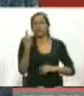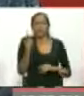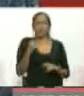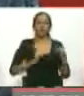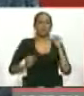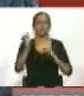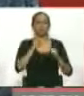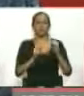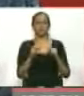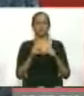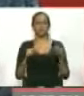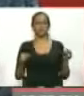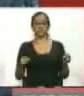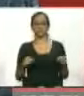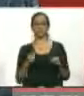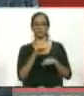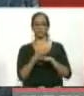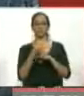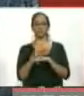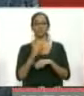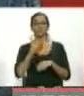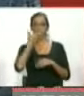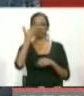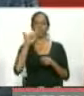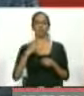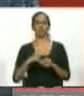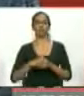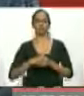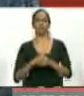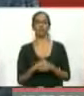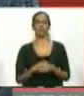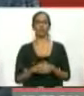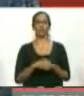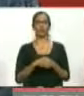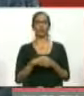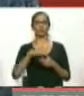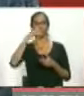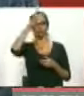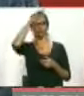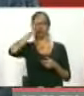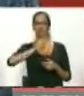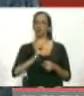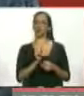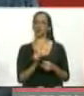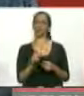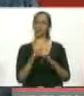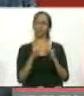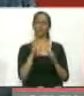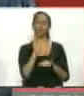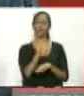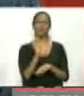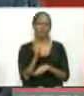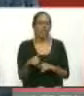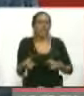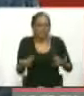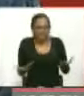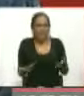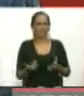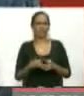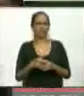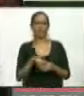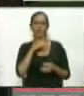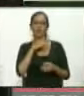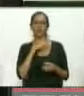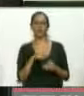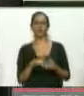defensa de su territorio por parte del gobierno de siria creo que otro no no no debería hacer eso porque actual que le dice cuidado que lo terminamos moviendo